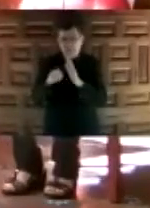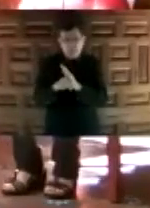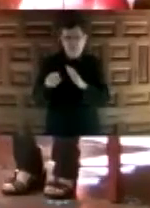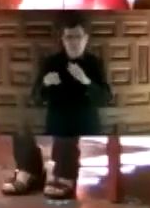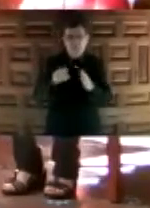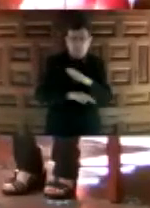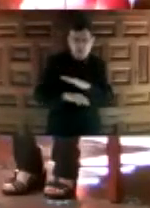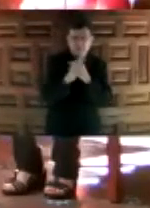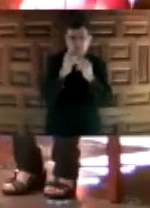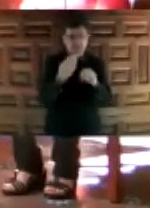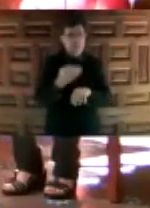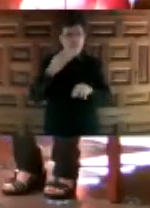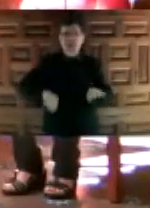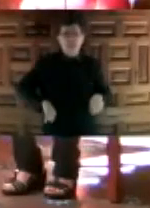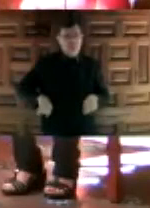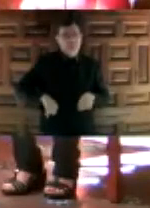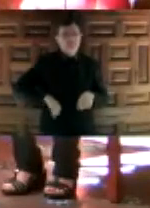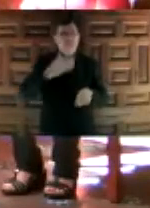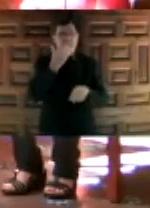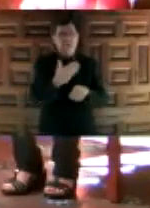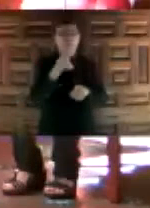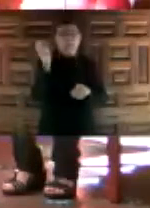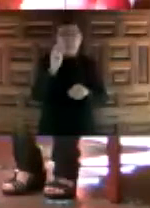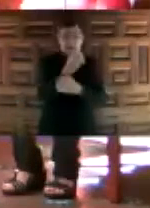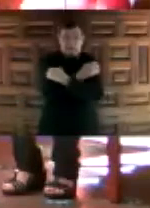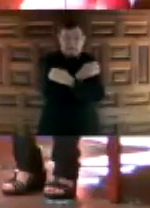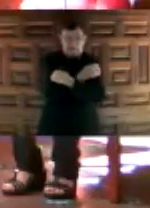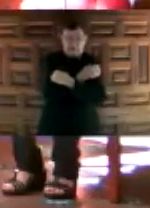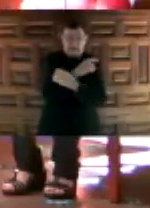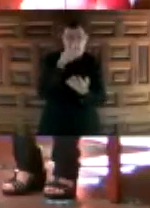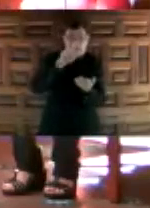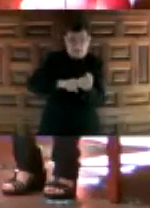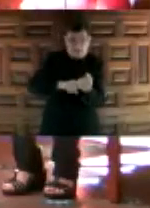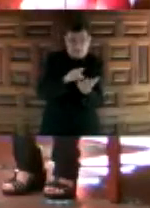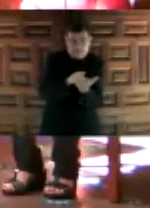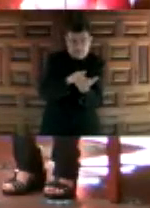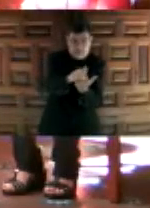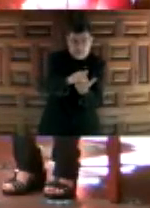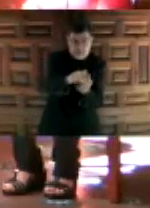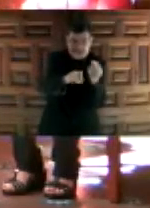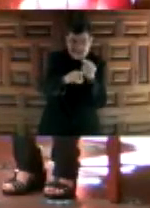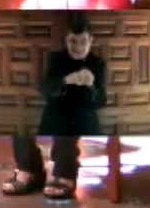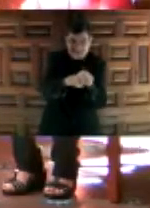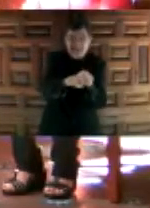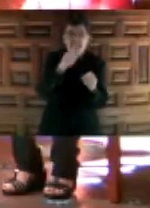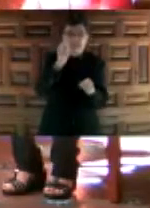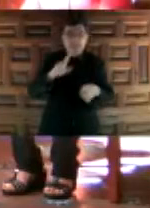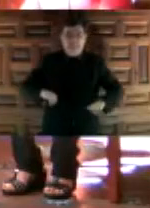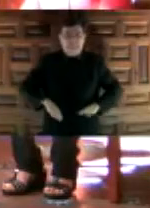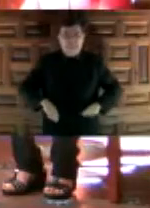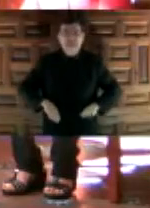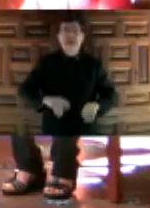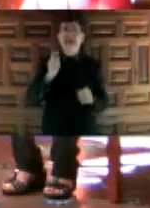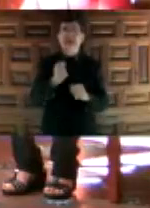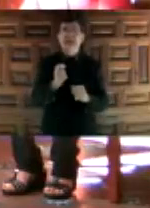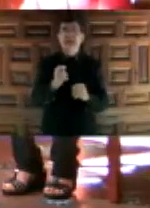pedagógicos. Es interesantísimo. Entonces, concebir a la educación como un derecho tiene, entre otras características,